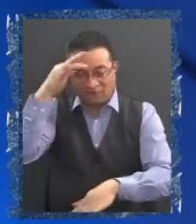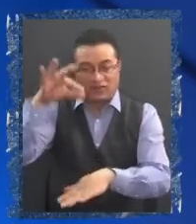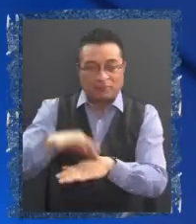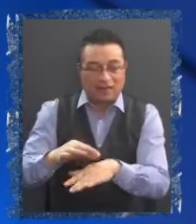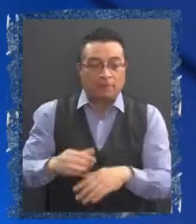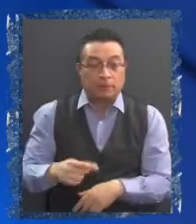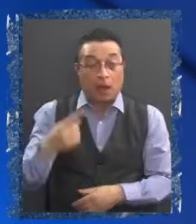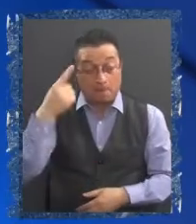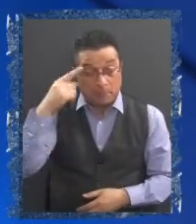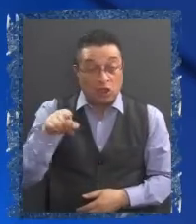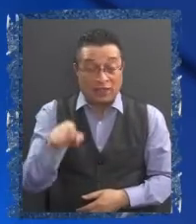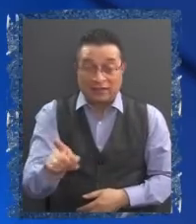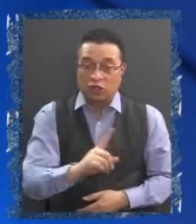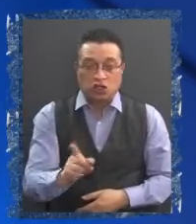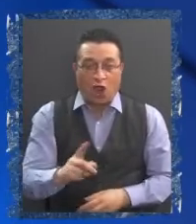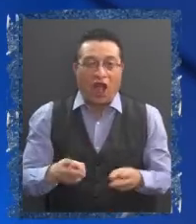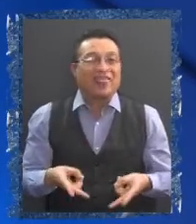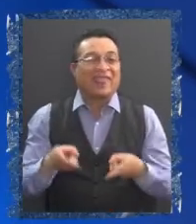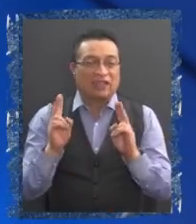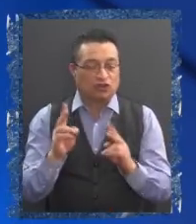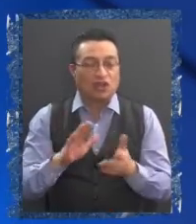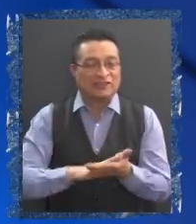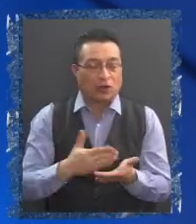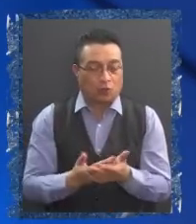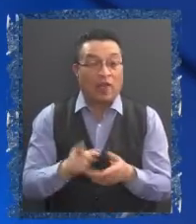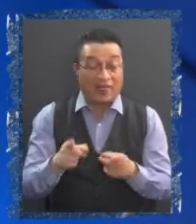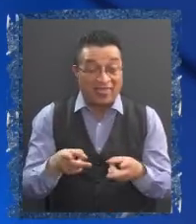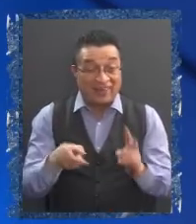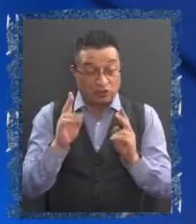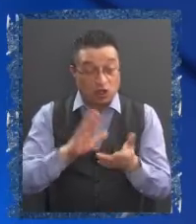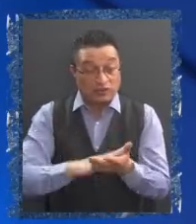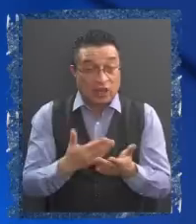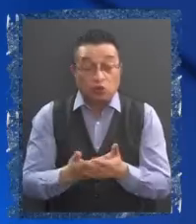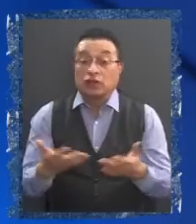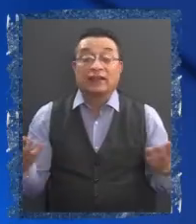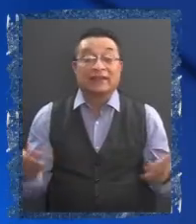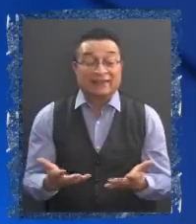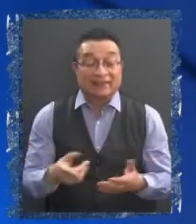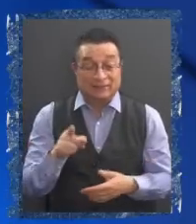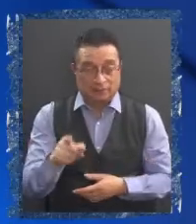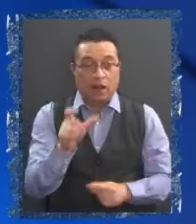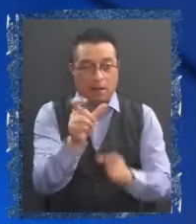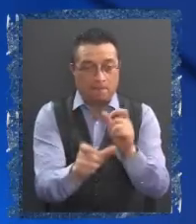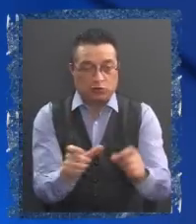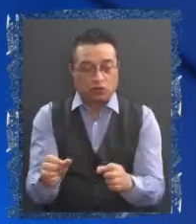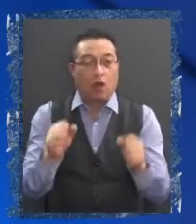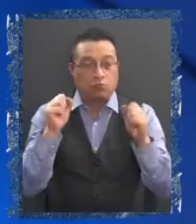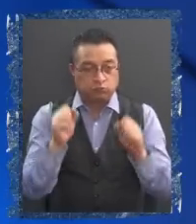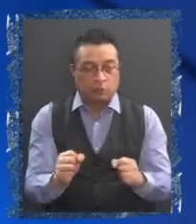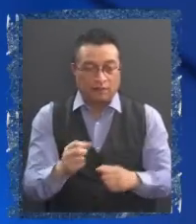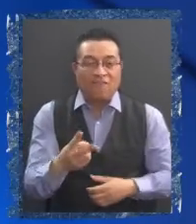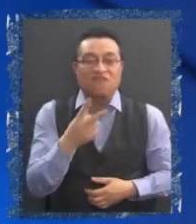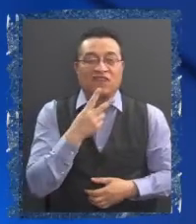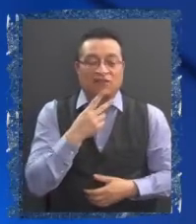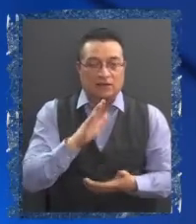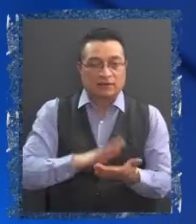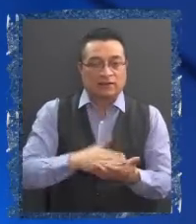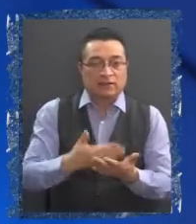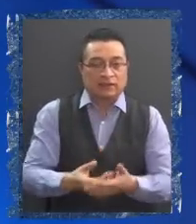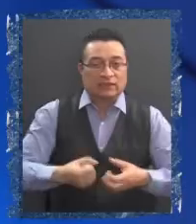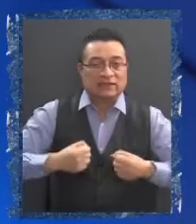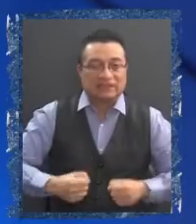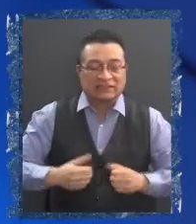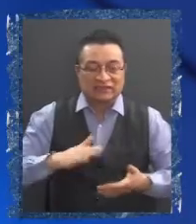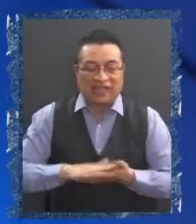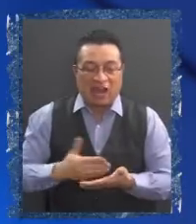no es el derecho a la salud. El derecho a la salud consta justamente de que las personas tengan la posibilidad de vivir sanas. Por eso lo